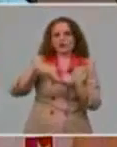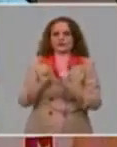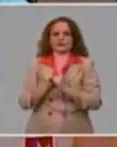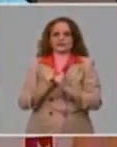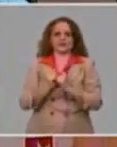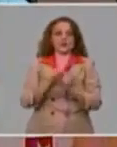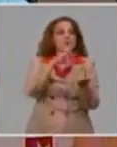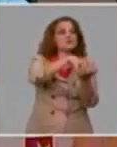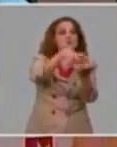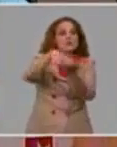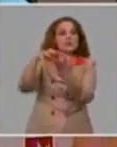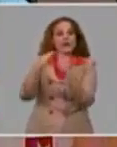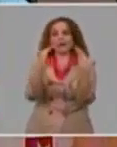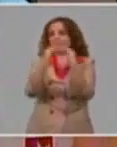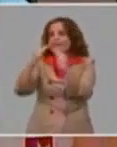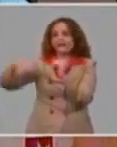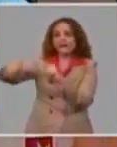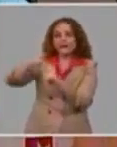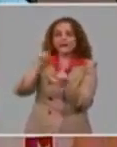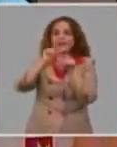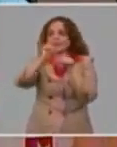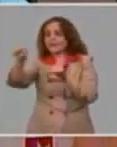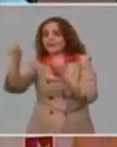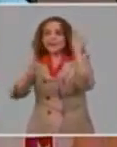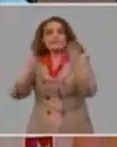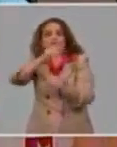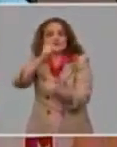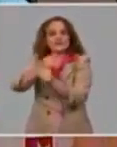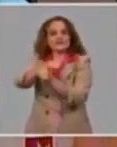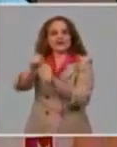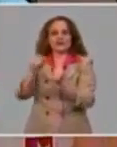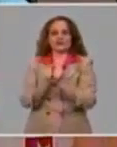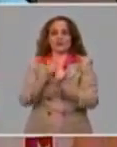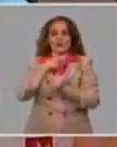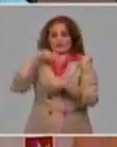distancia entre camas, la distancia entre